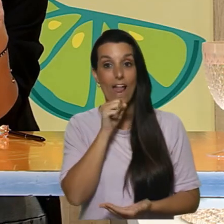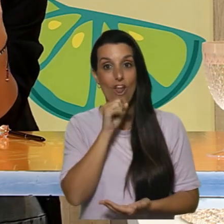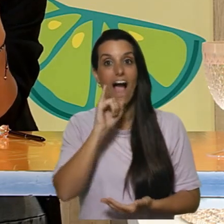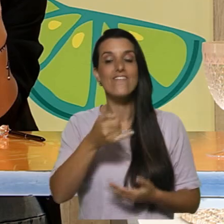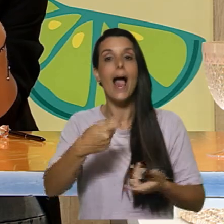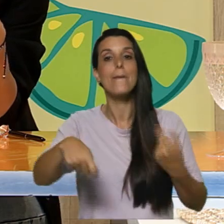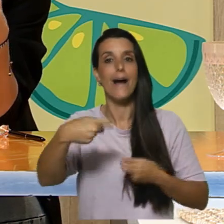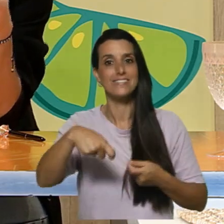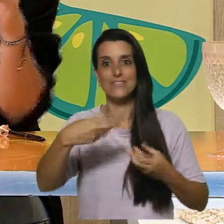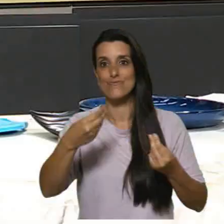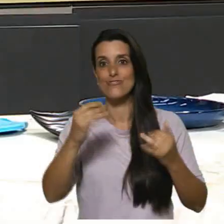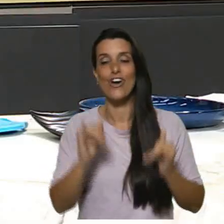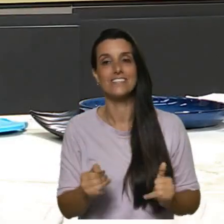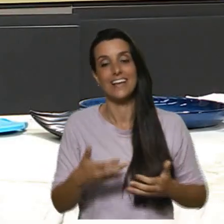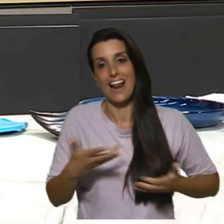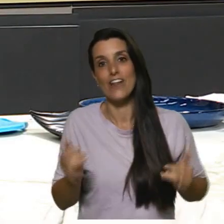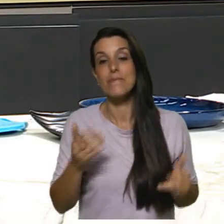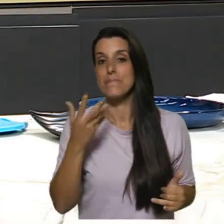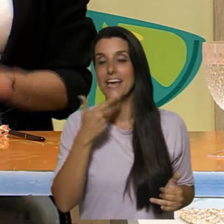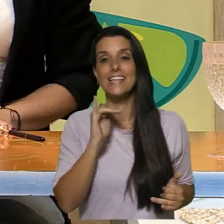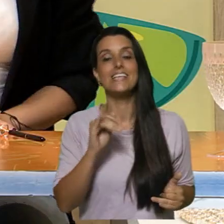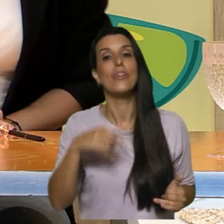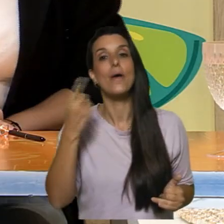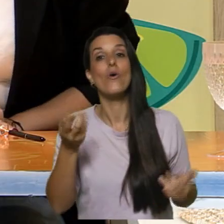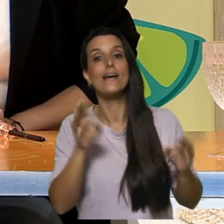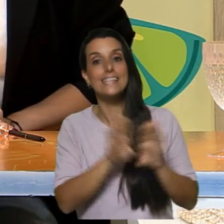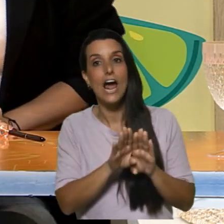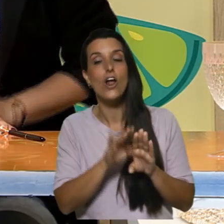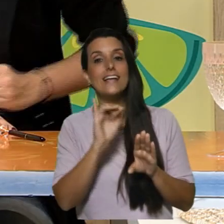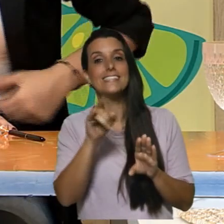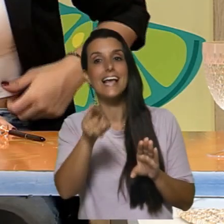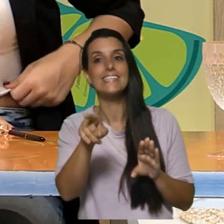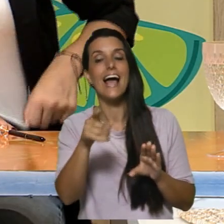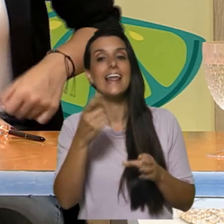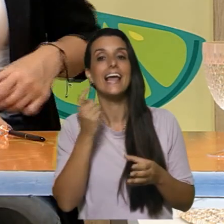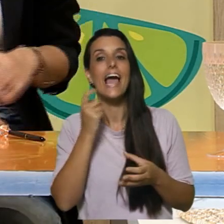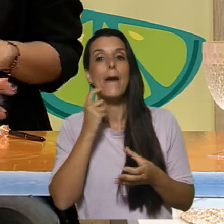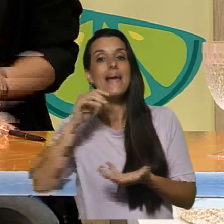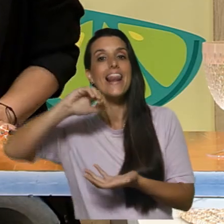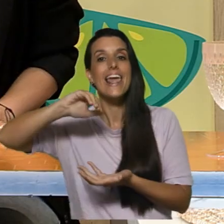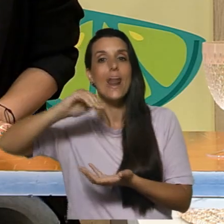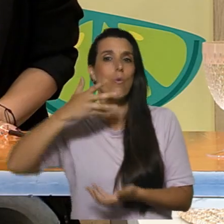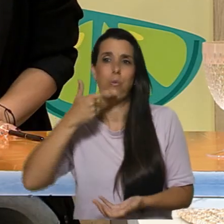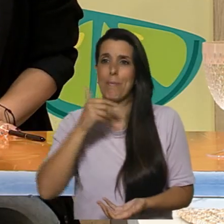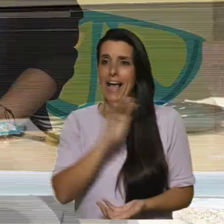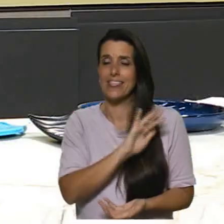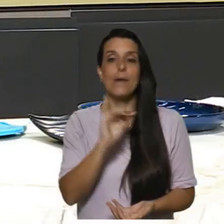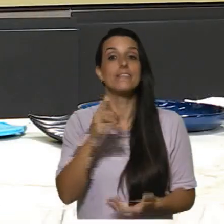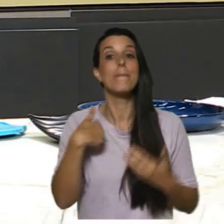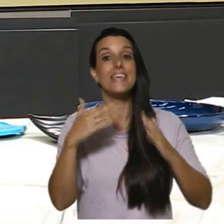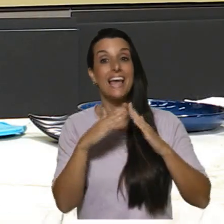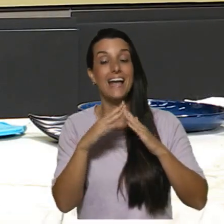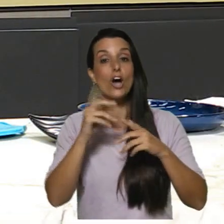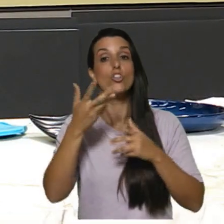eran súper frecuentes. Exacto, esa sí me gusta. Y después cuando cerraron muchos, esa sí la caramelera le pedían. Claro. La caramelera era una maravilla. Y yo tengo en mi casa